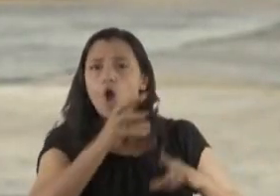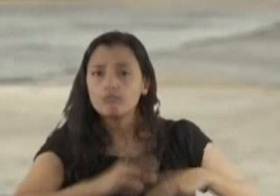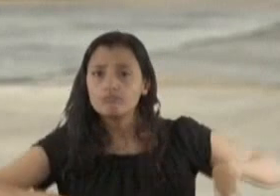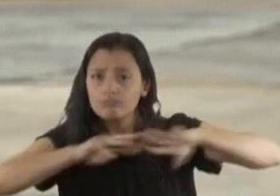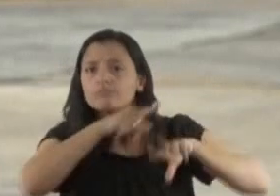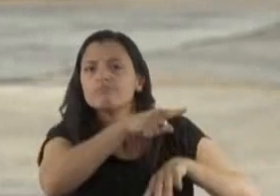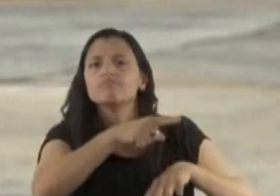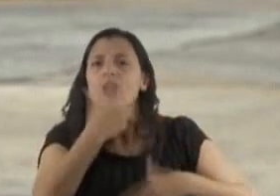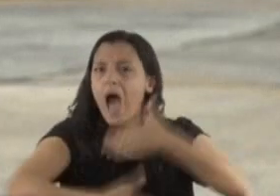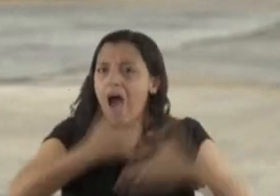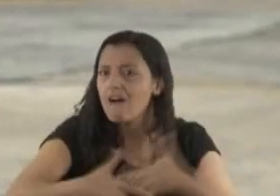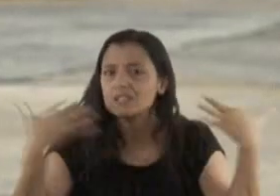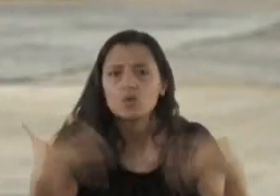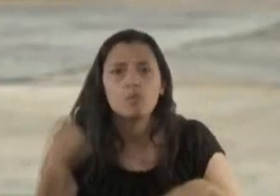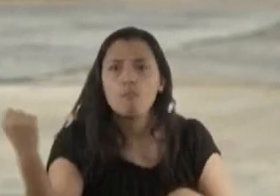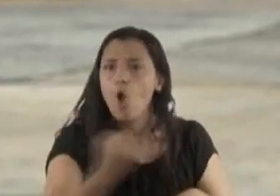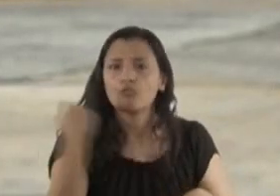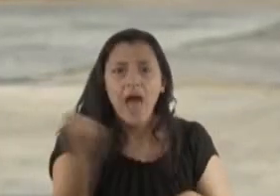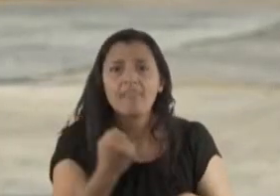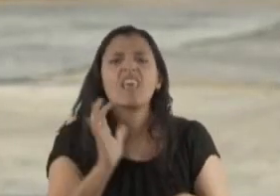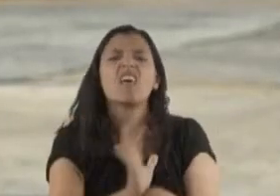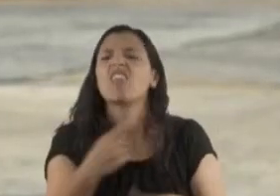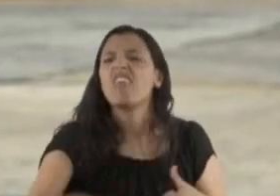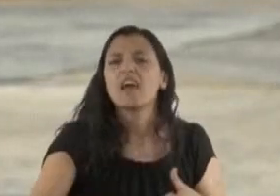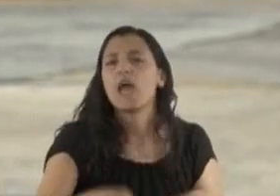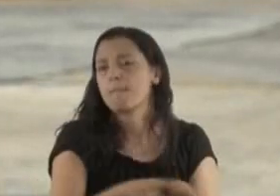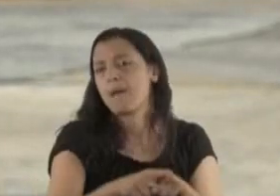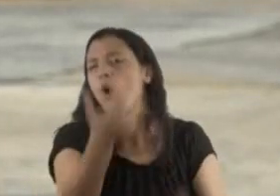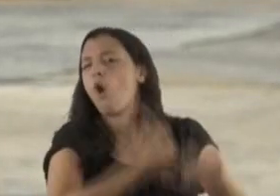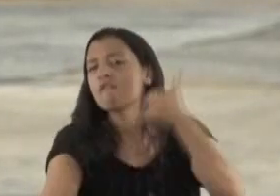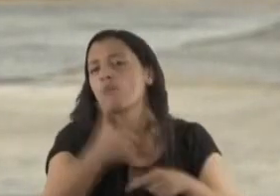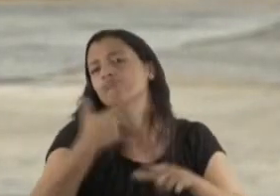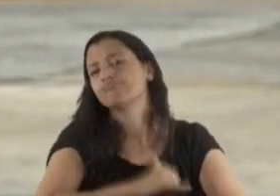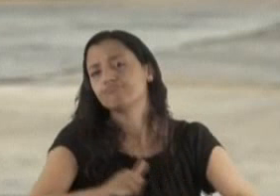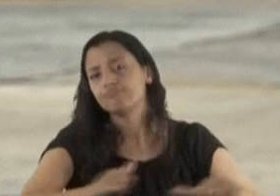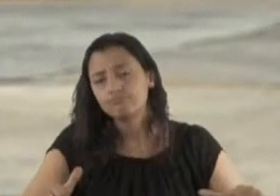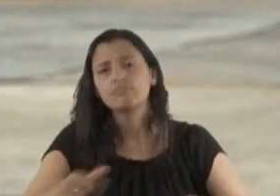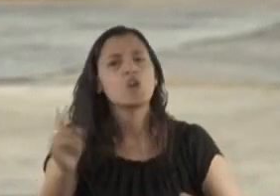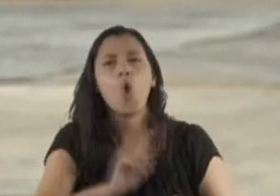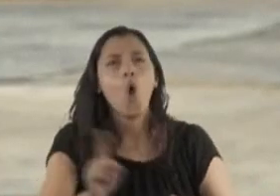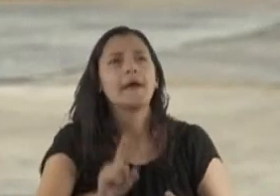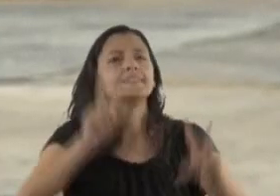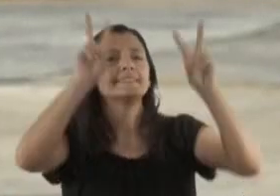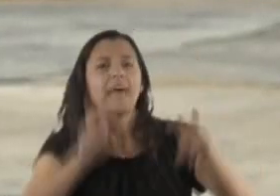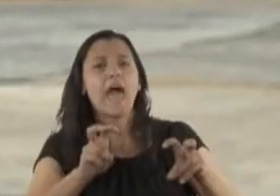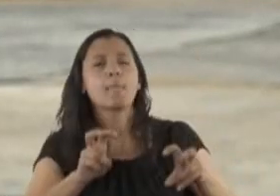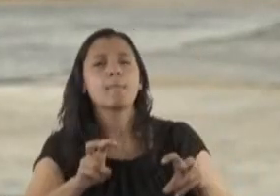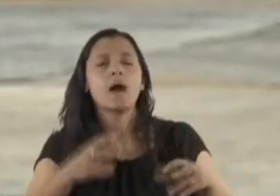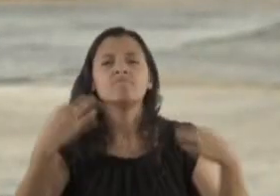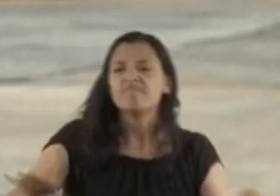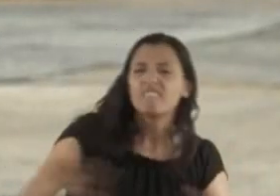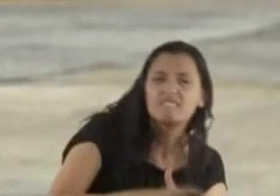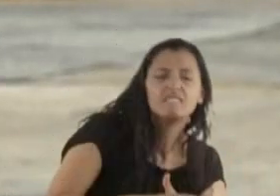en los últimos tramos en relación a la información requerida que no es de seguridad de efectividad